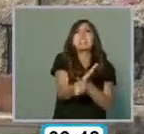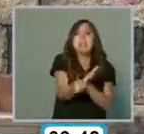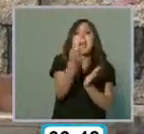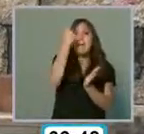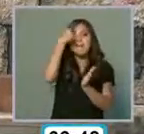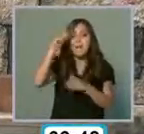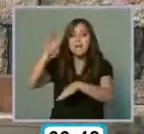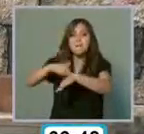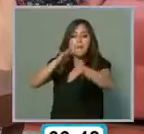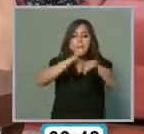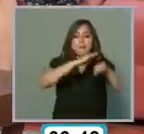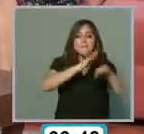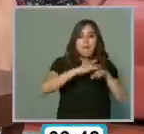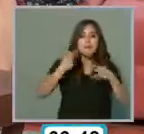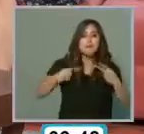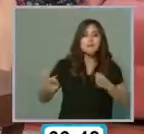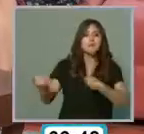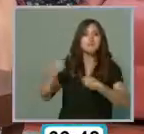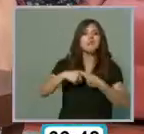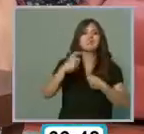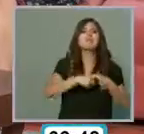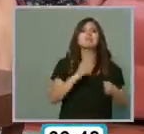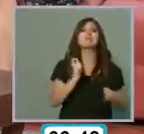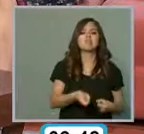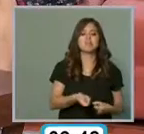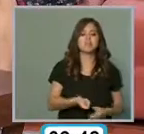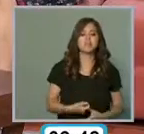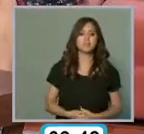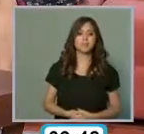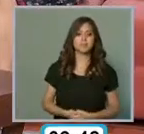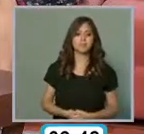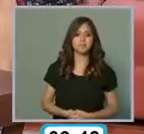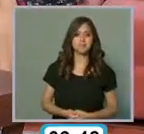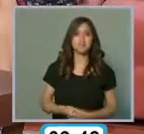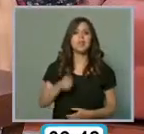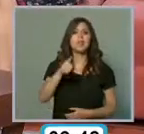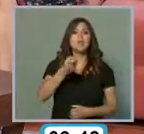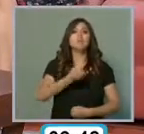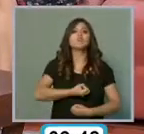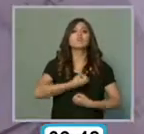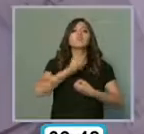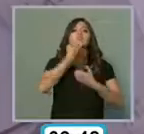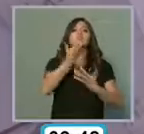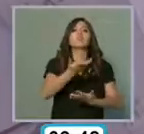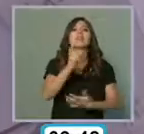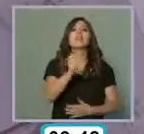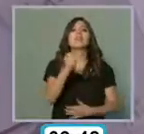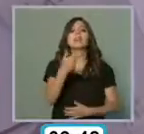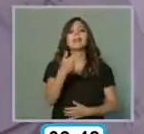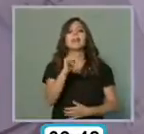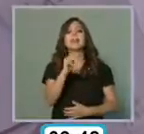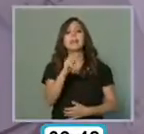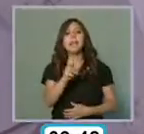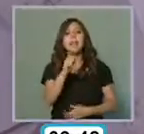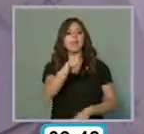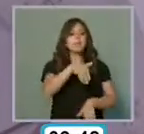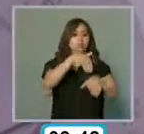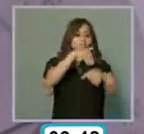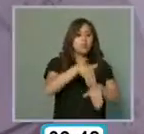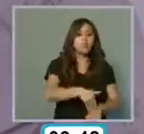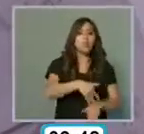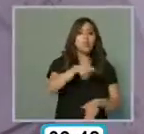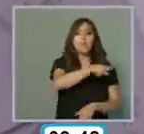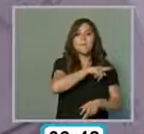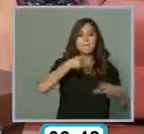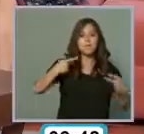seguir atrayendo a gente. Decían esto, que nadie se atrevía a decir Hitler está oprimiendo al pueblo, está matando gente, nadie